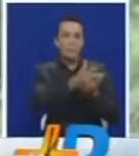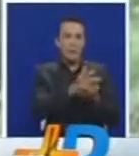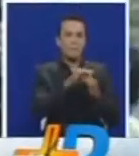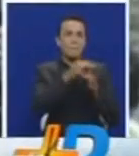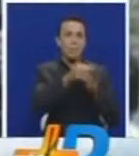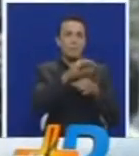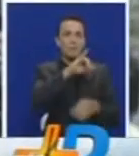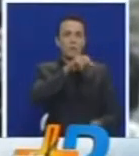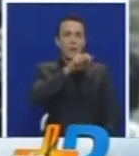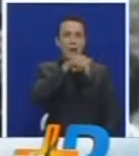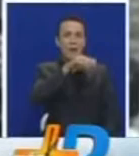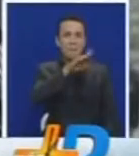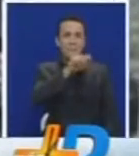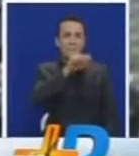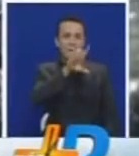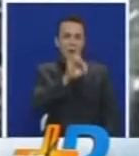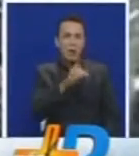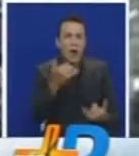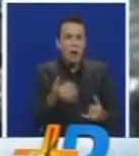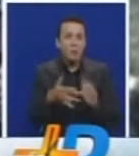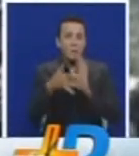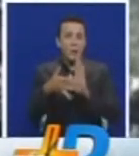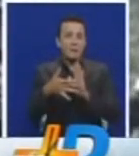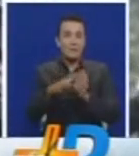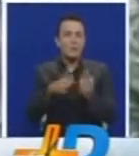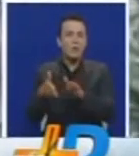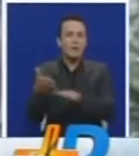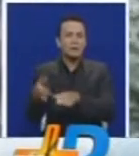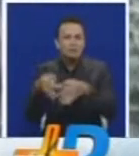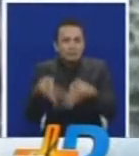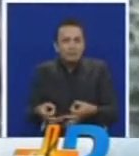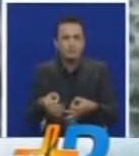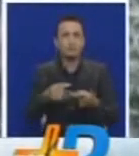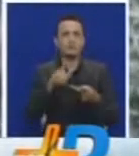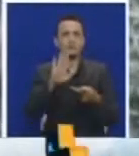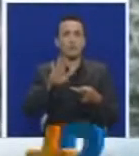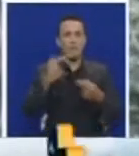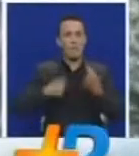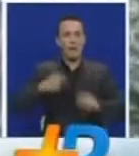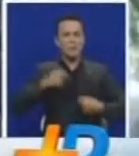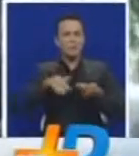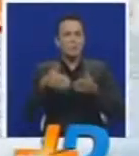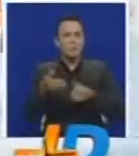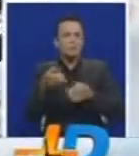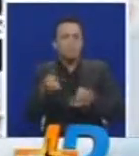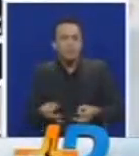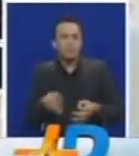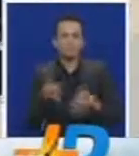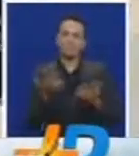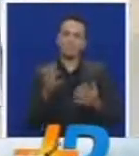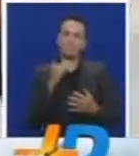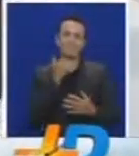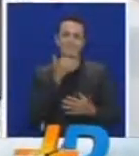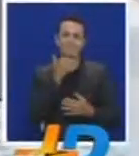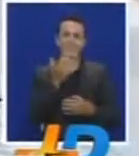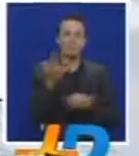momento no se ha establecido un número exacto de heridos y de muertos. Se sabe que la chiva iba con más de 52 personas. La chiva iba con más de...